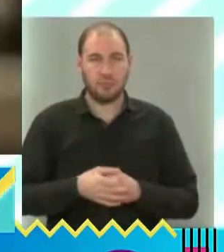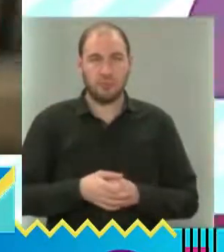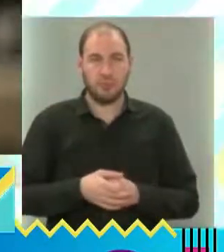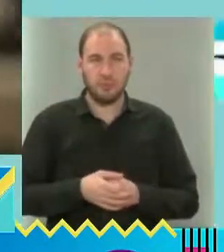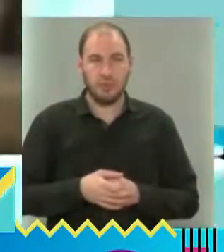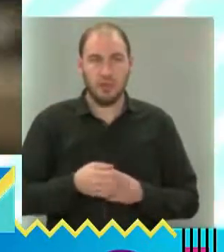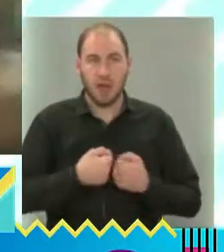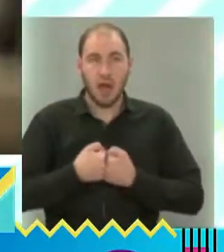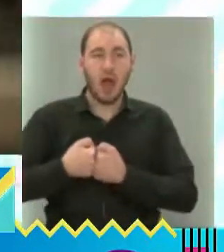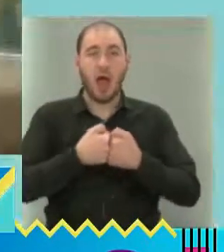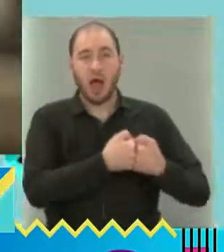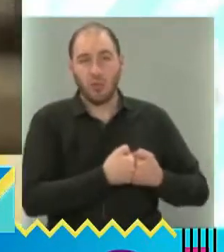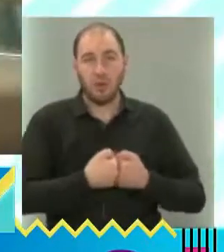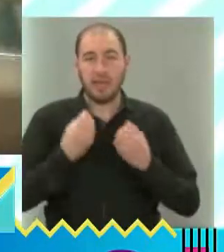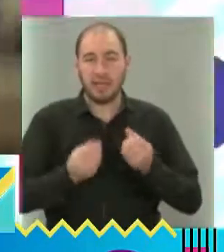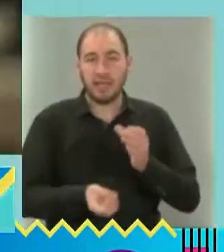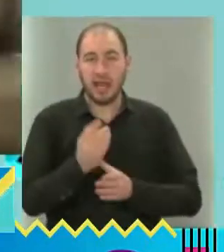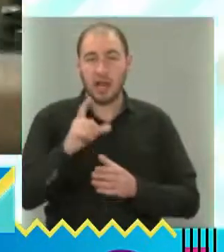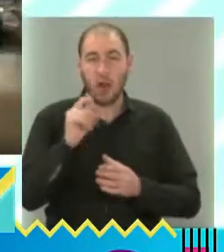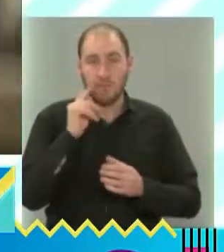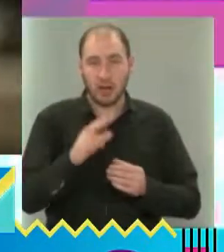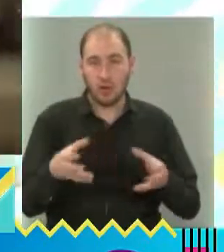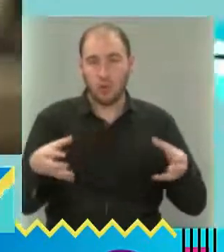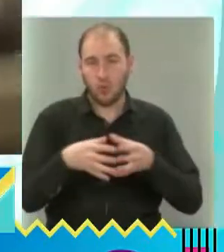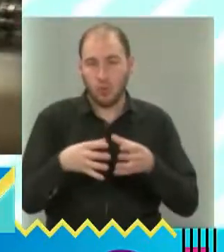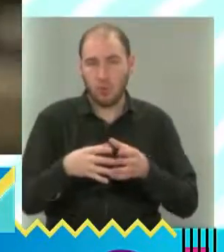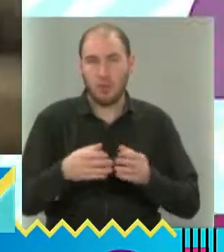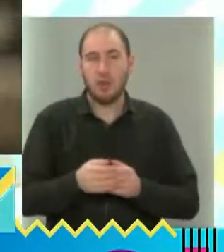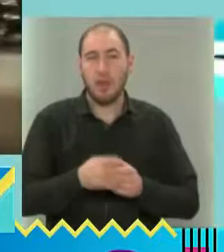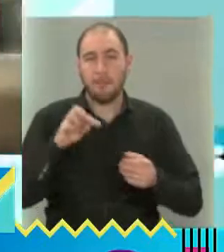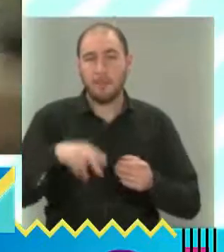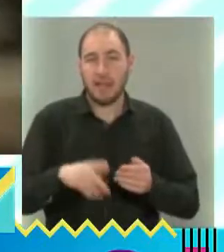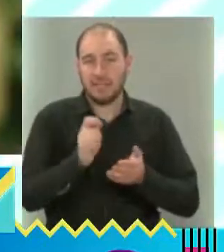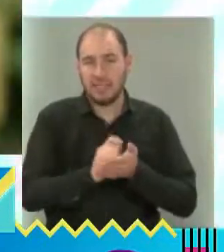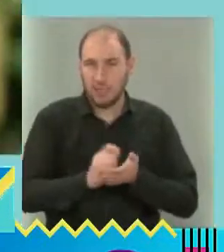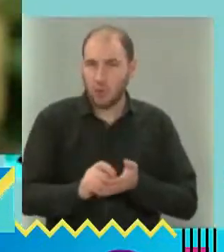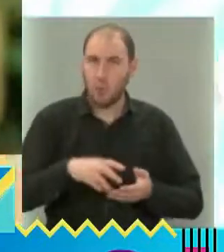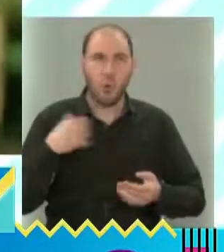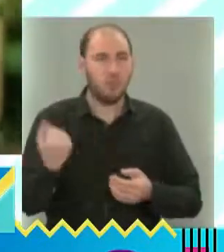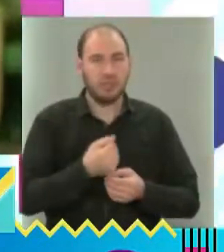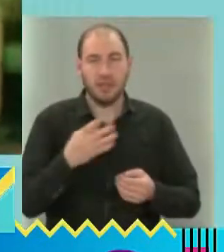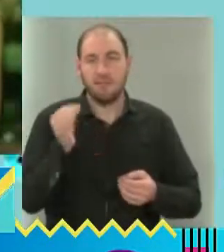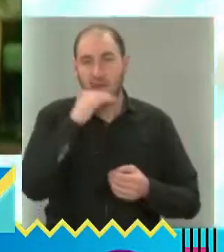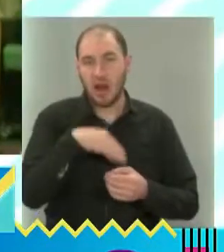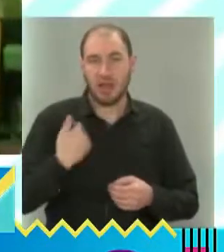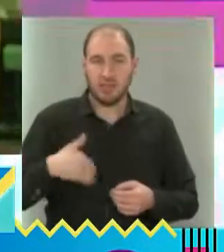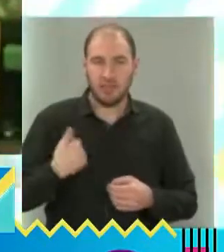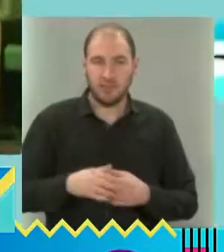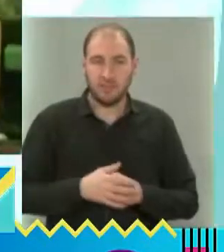el consenso creado para crear la COVIAR como corporación, escribir el plan estratégico, ha sido fundamental para la vitivinicultura argentina.